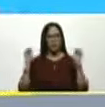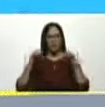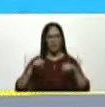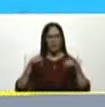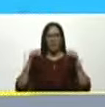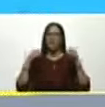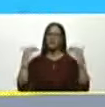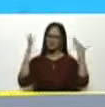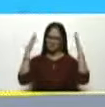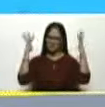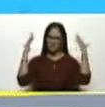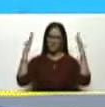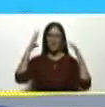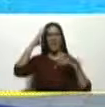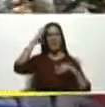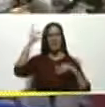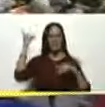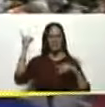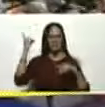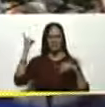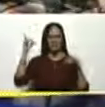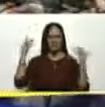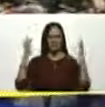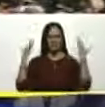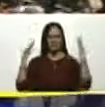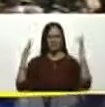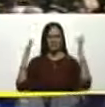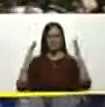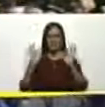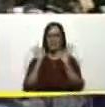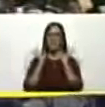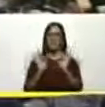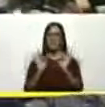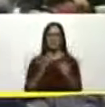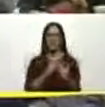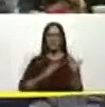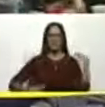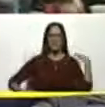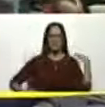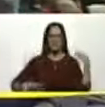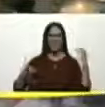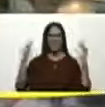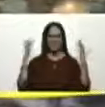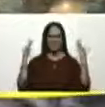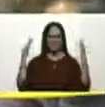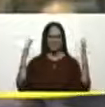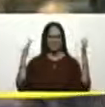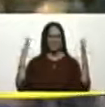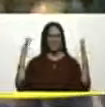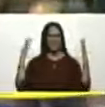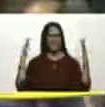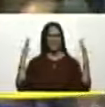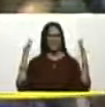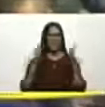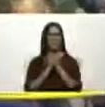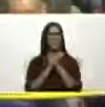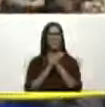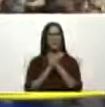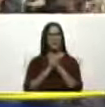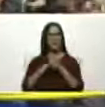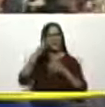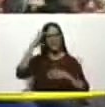aplauso a Delcy Rodríguez. Tremenda vicepresidenta tiene el pueblo de Venezuela. Compañera